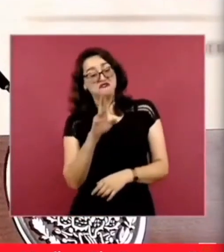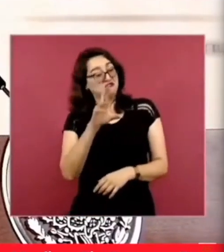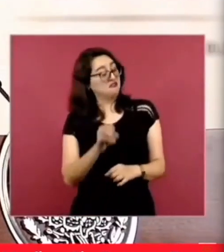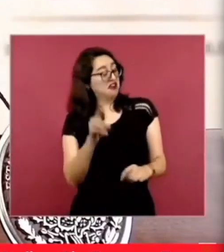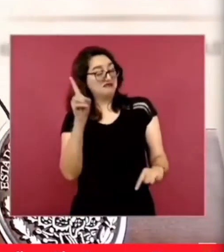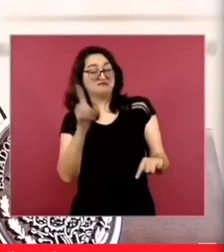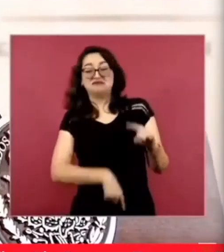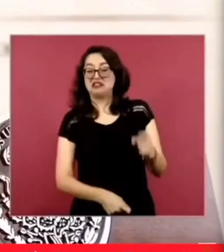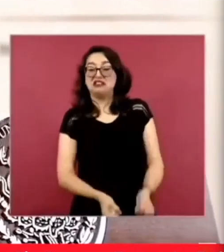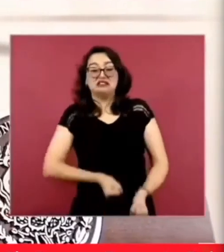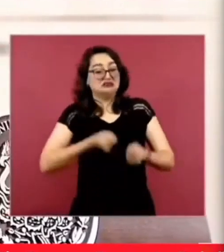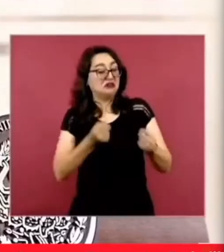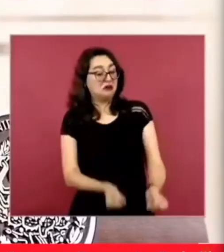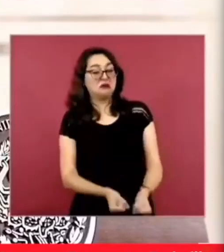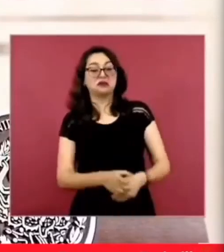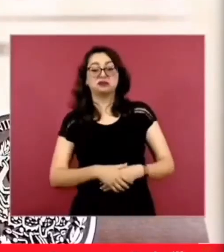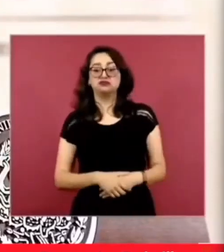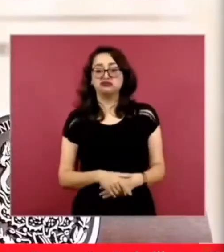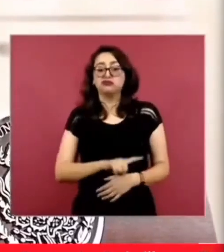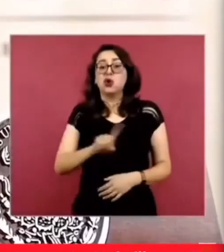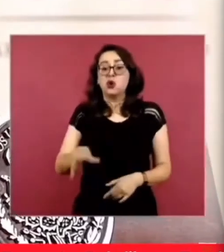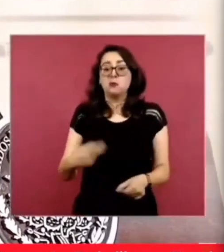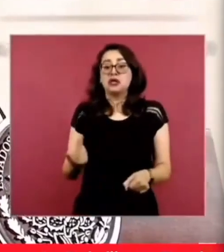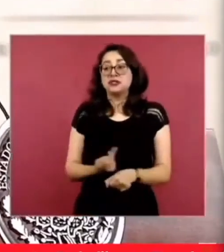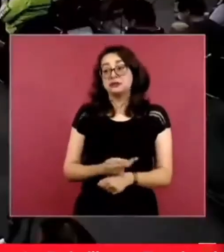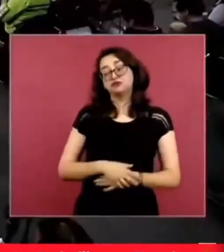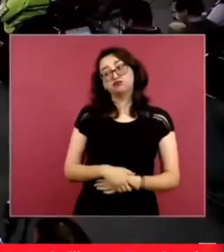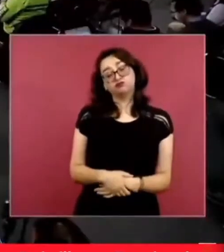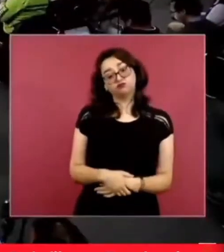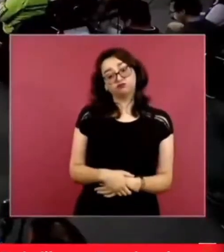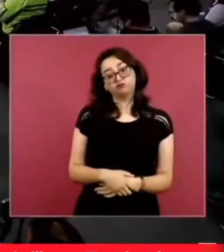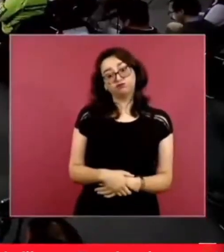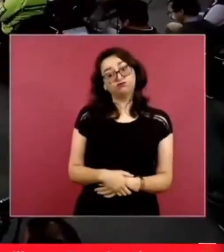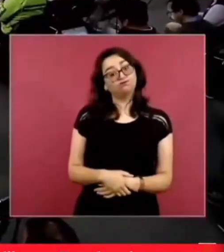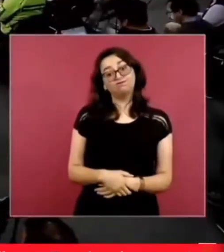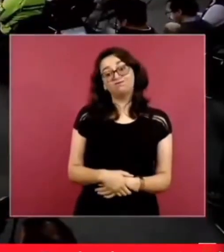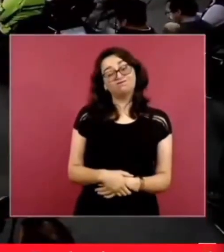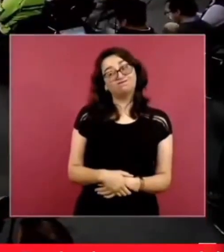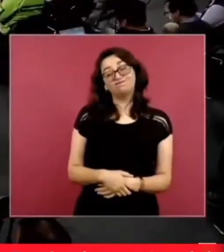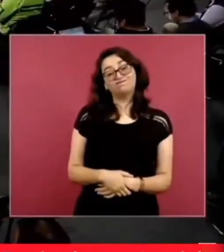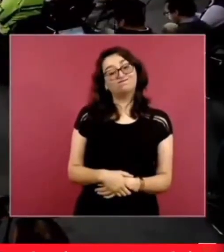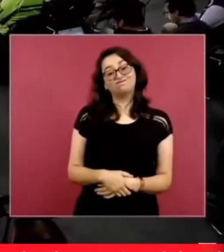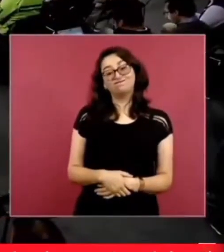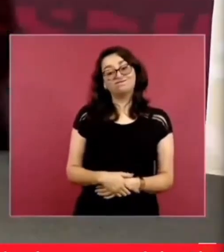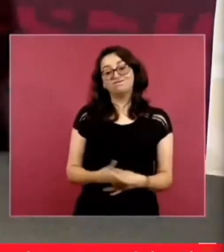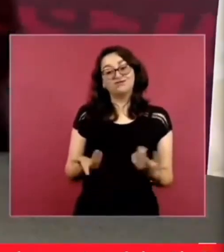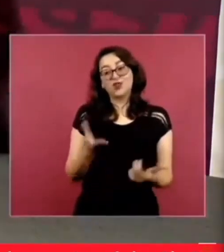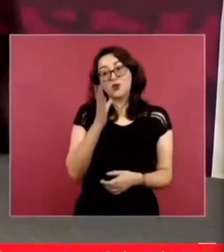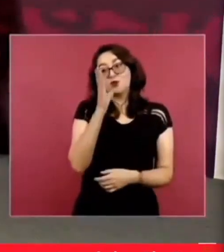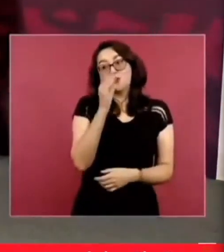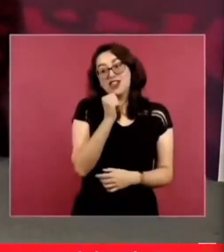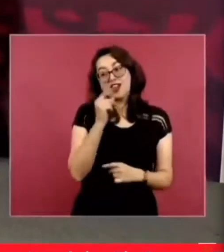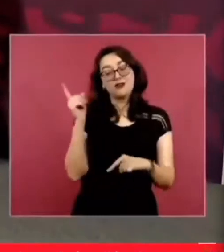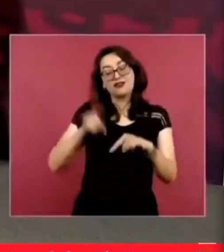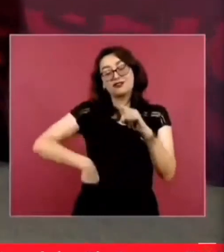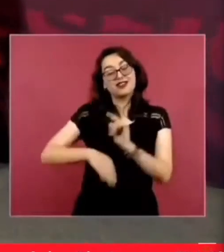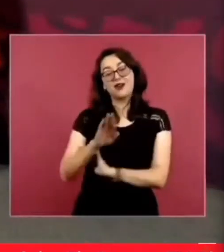políticamente hablando, y no se pudo por el pueblo, porque el pueblo es mucha pieza.